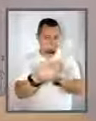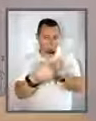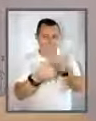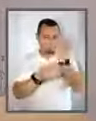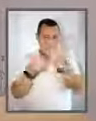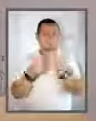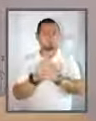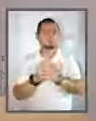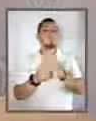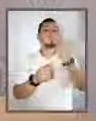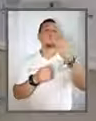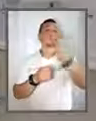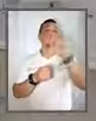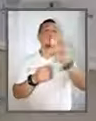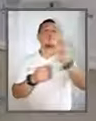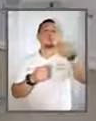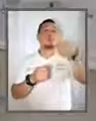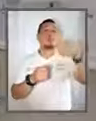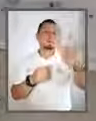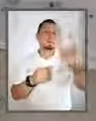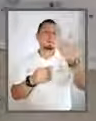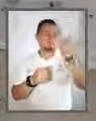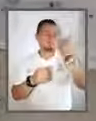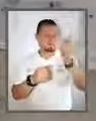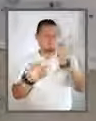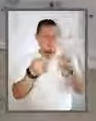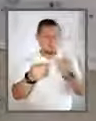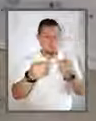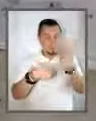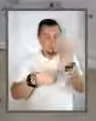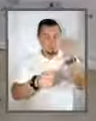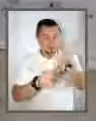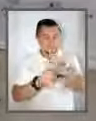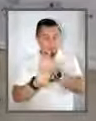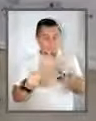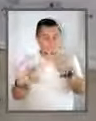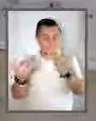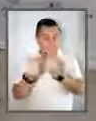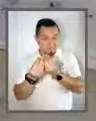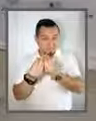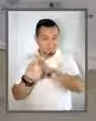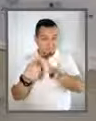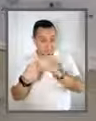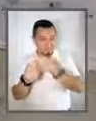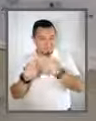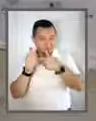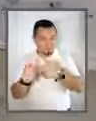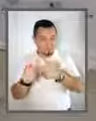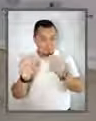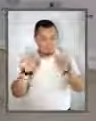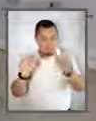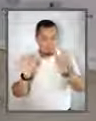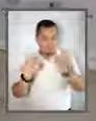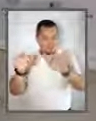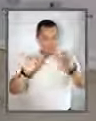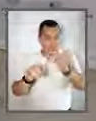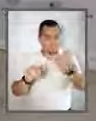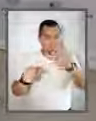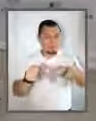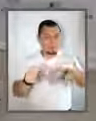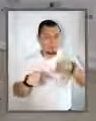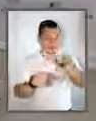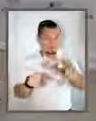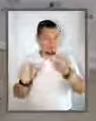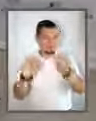Ibarra, de Tráfico ZMG. Entonces, después de estos hallazgos, ¿estarán implementando algún operativo especial a laboratorios y hospitales?